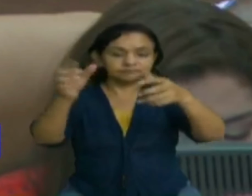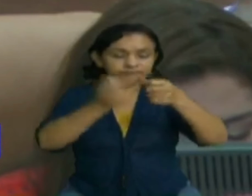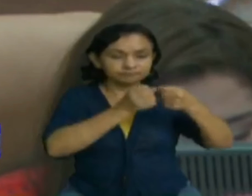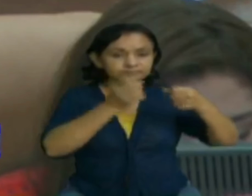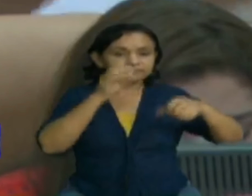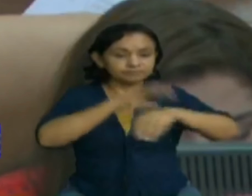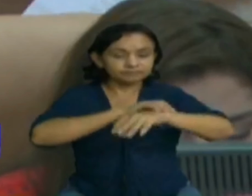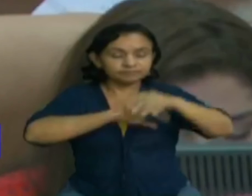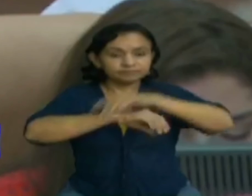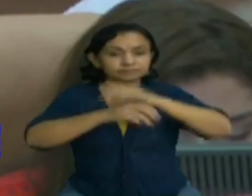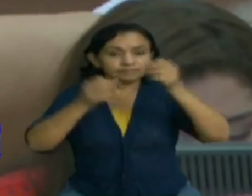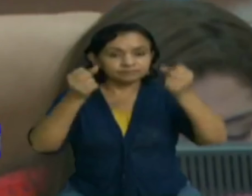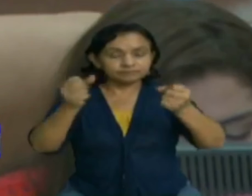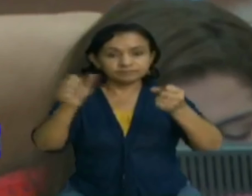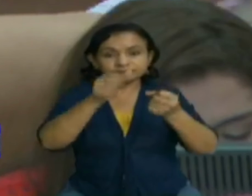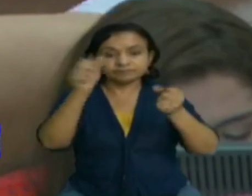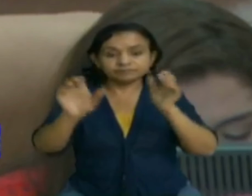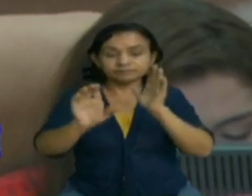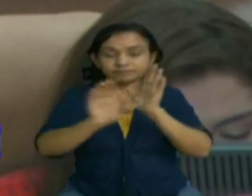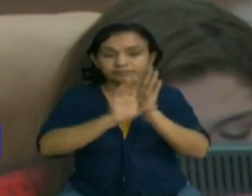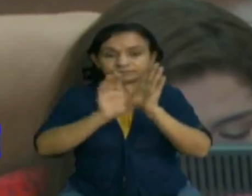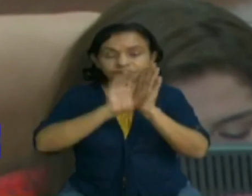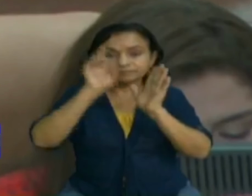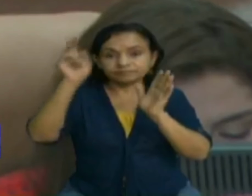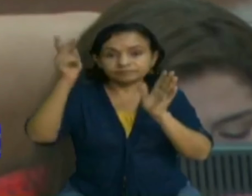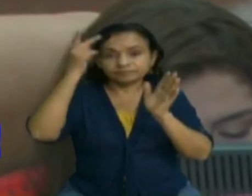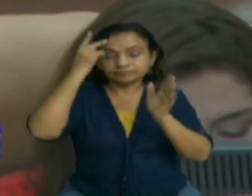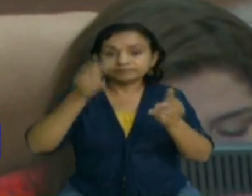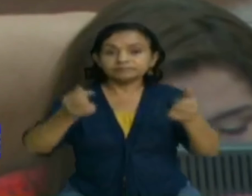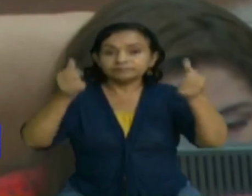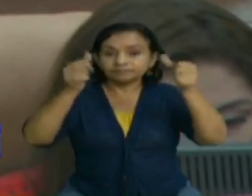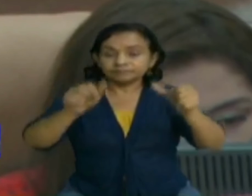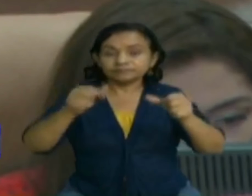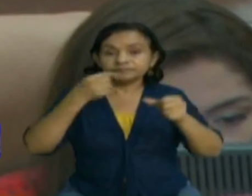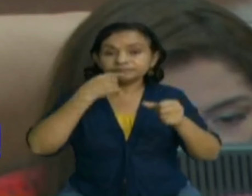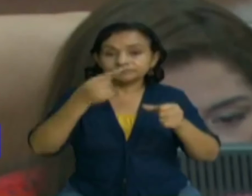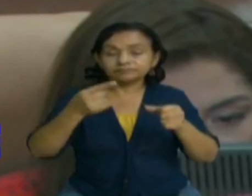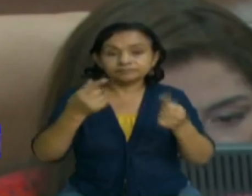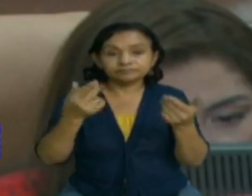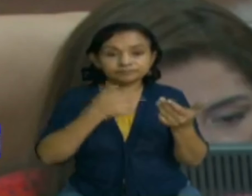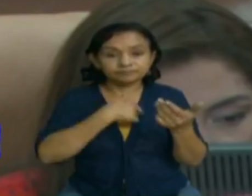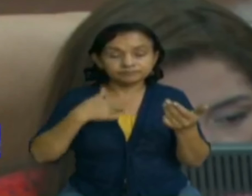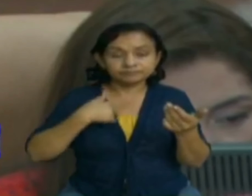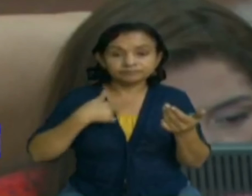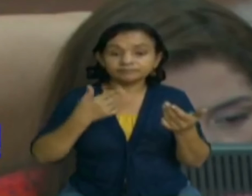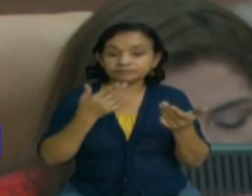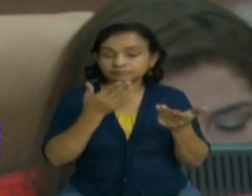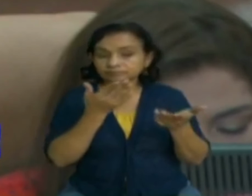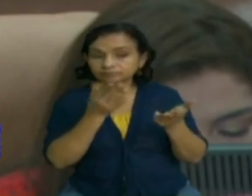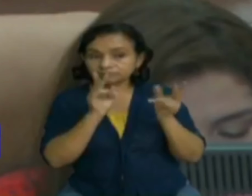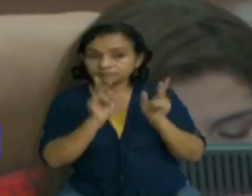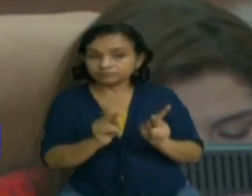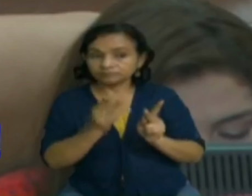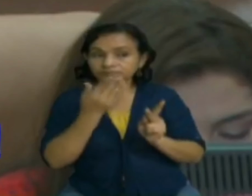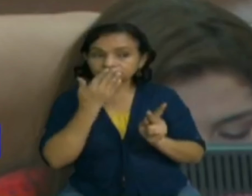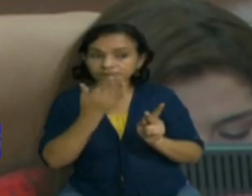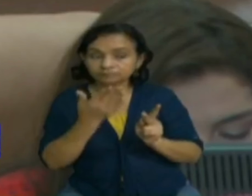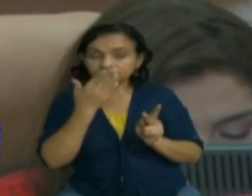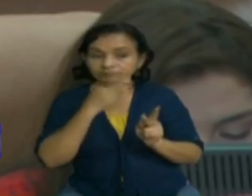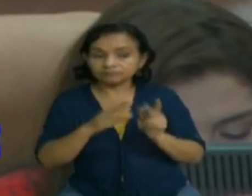Por otro lado, nuestra Constitución establece la garantía a la presunción de inocencia, y esta